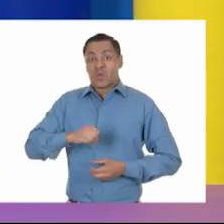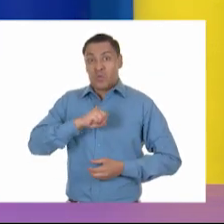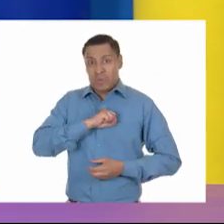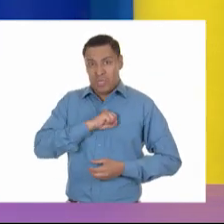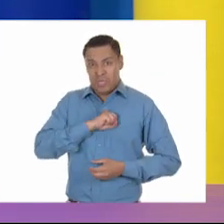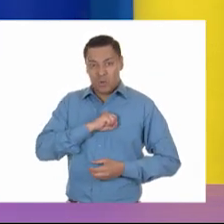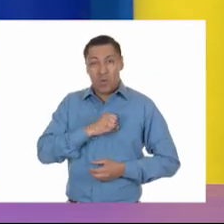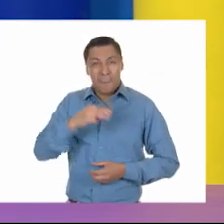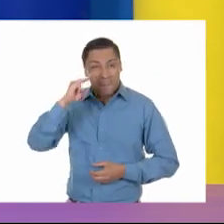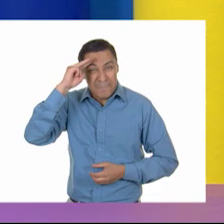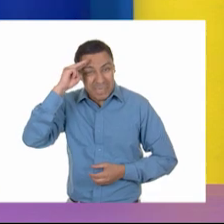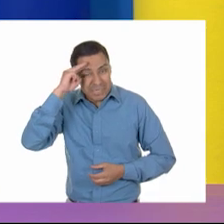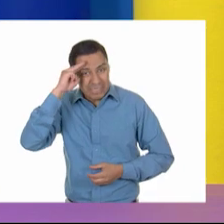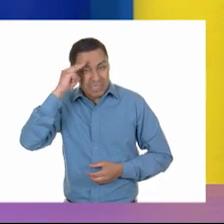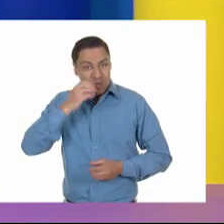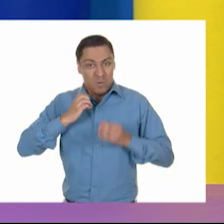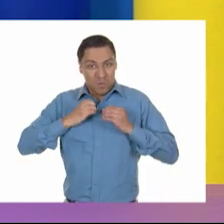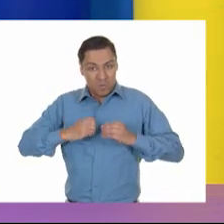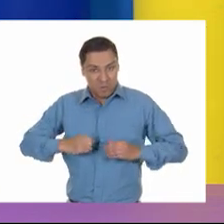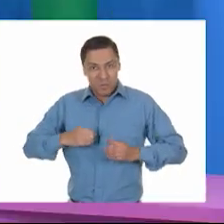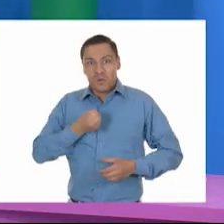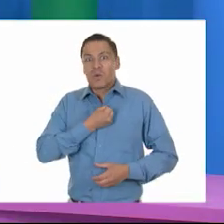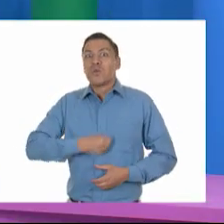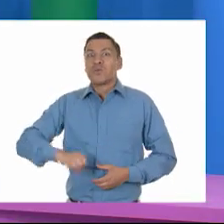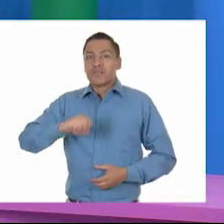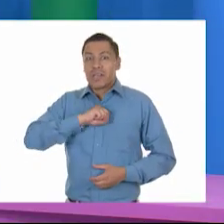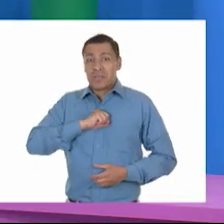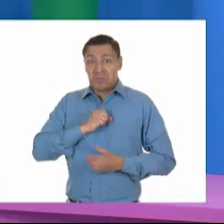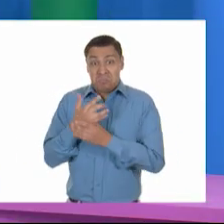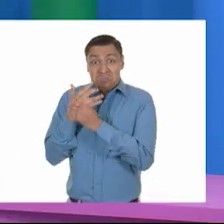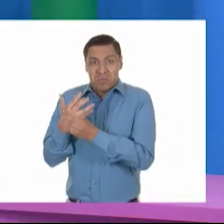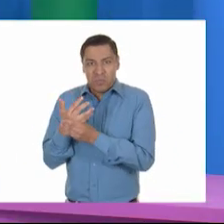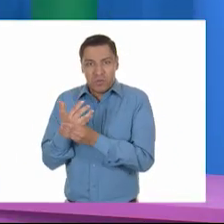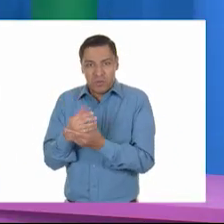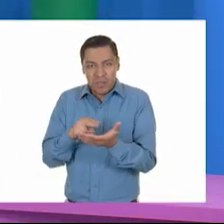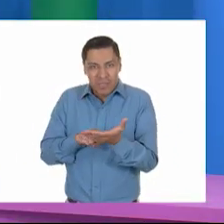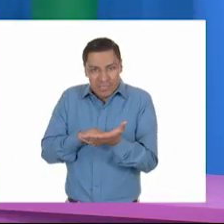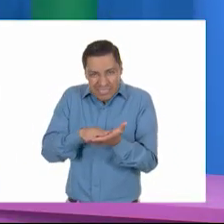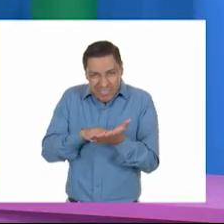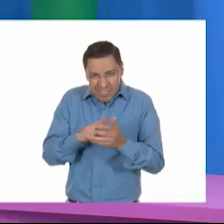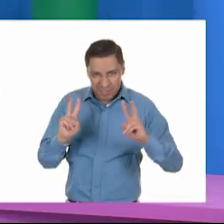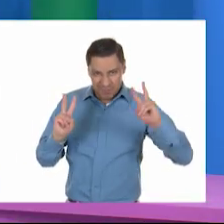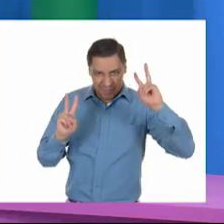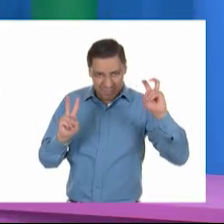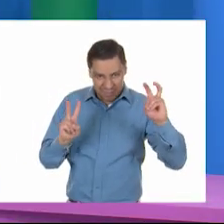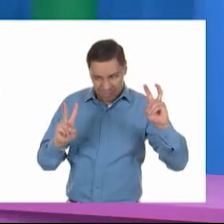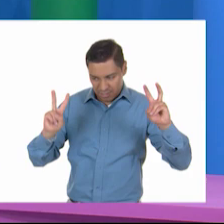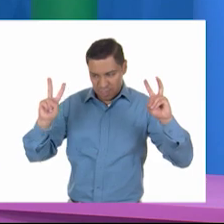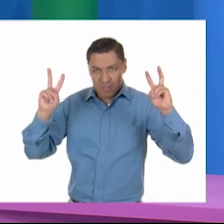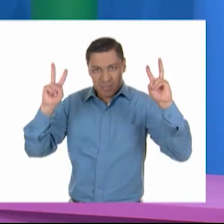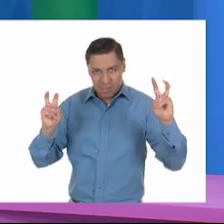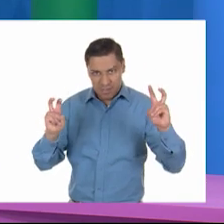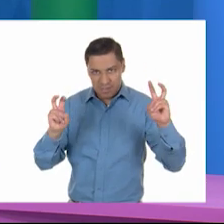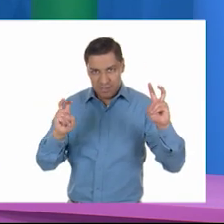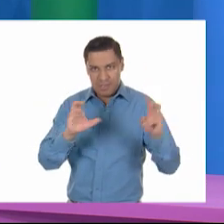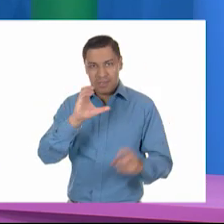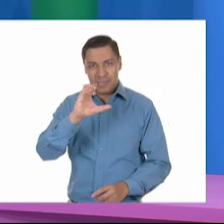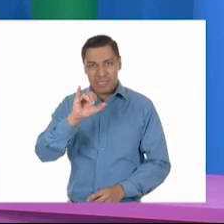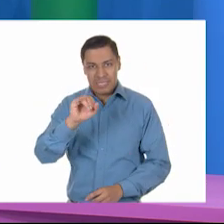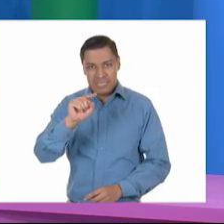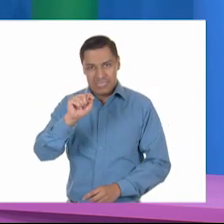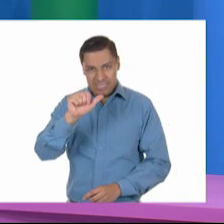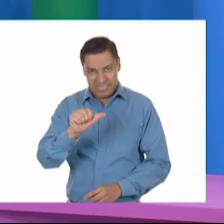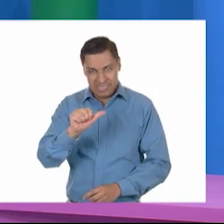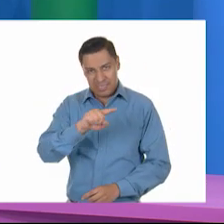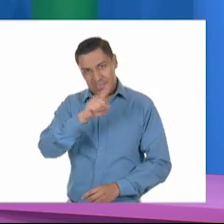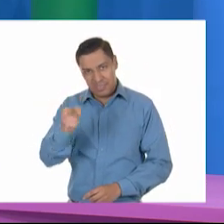mente sana en cuerpo sano. Así es, Raulito. Esas son citas textuales. Pero creo que ya llegó el turno